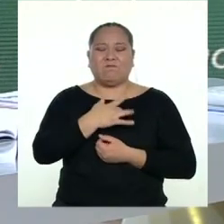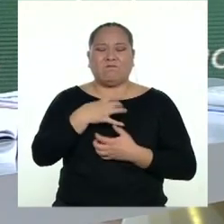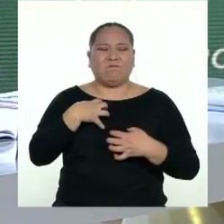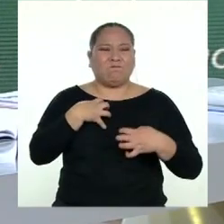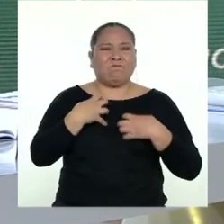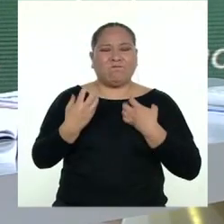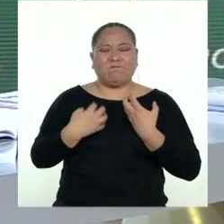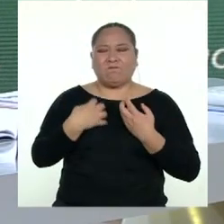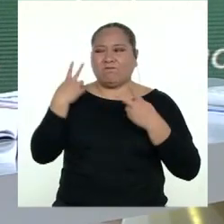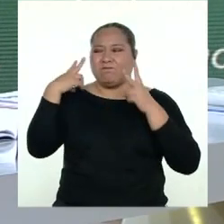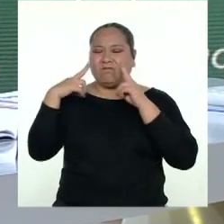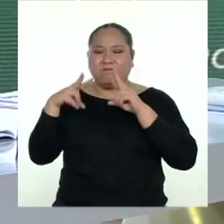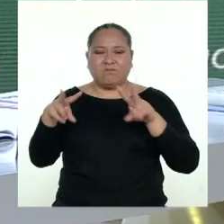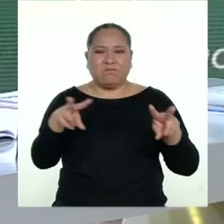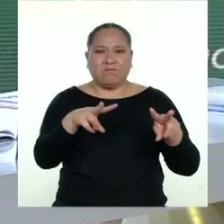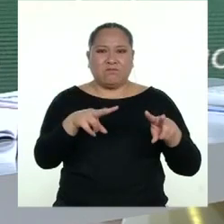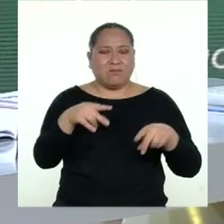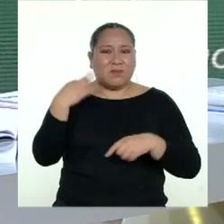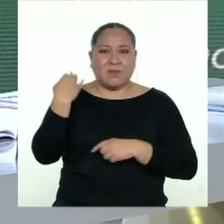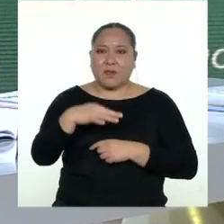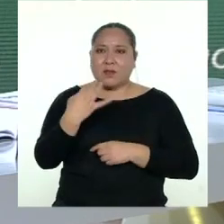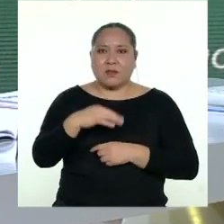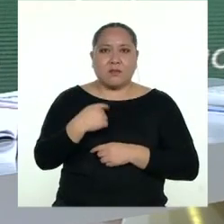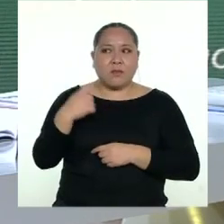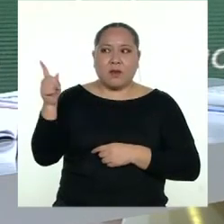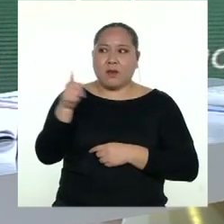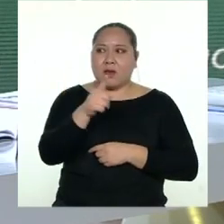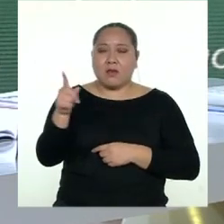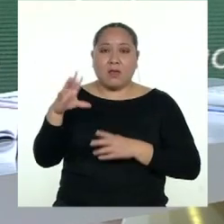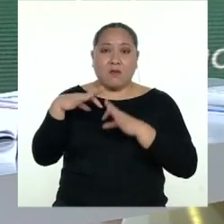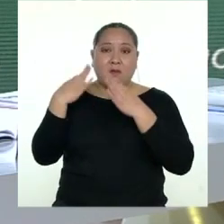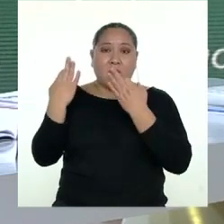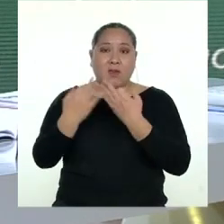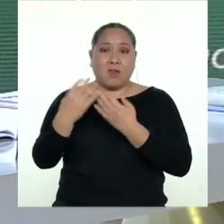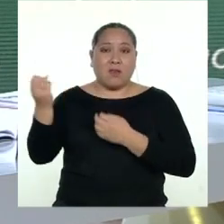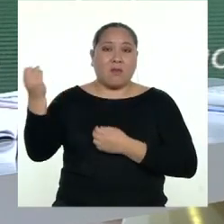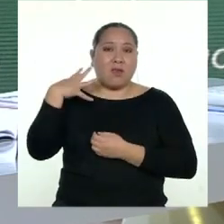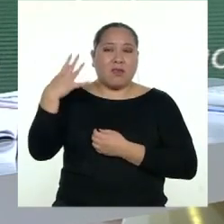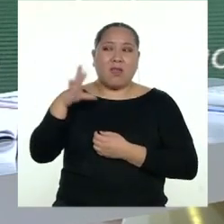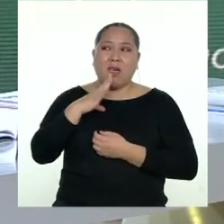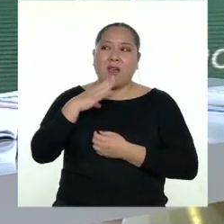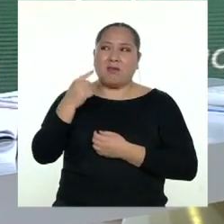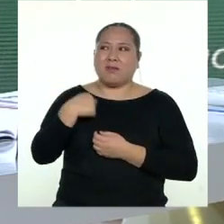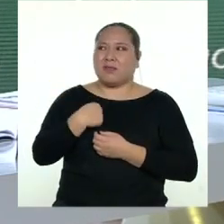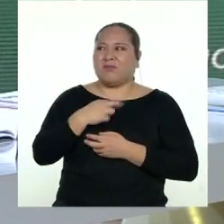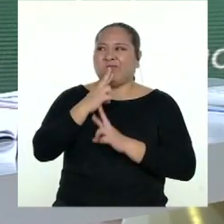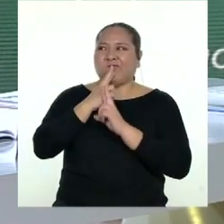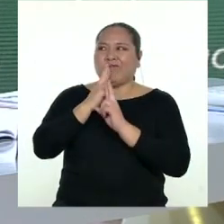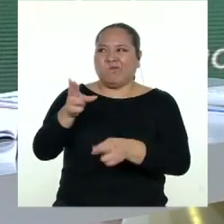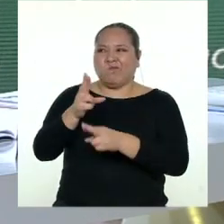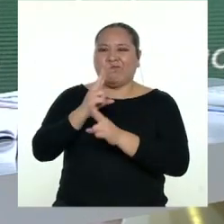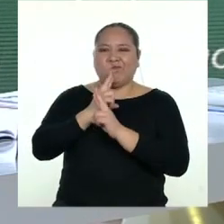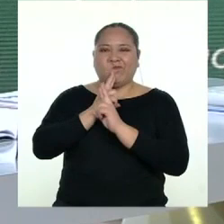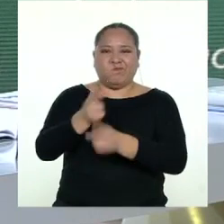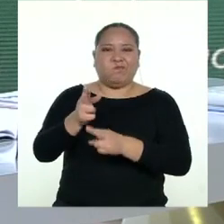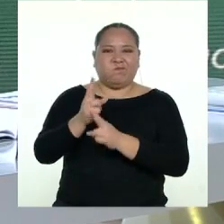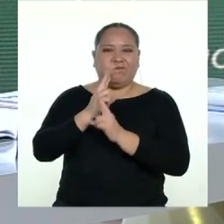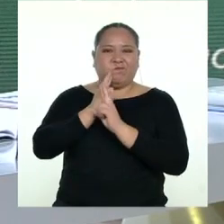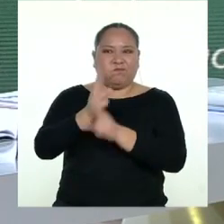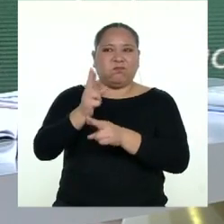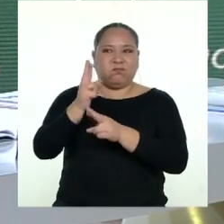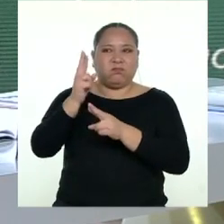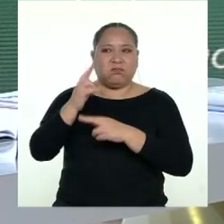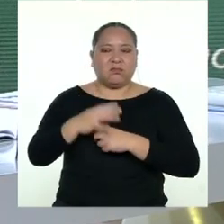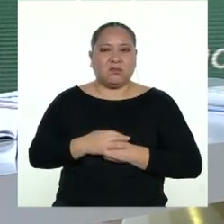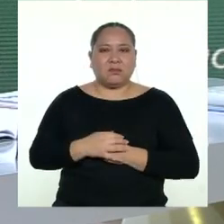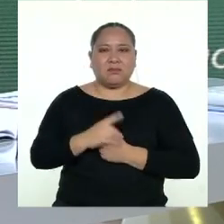y me he dado cuenta que ha ocasionado que siempre que alguno de mis familiares habla conmigo, yo le respondo un poco mal. No